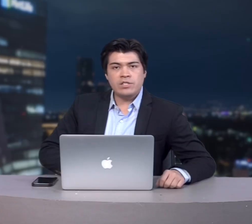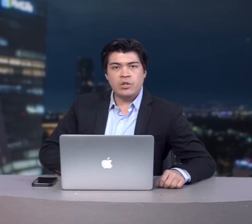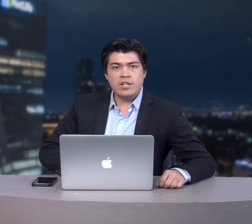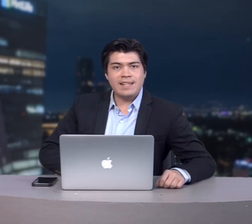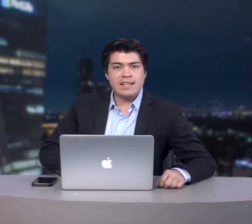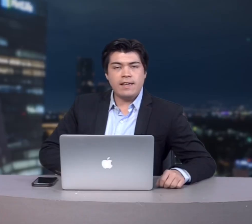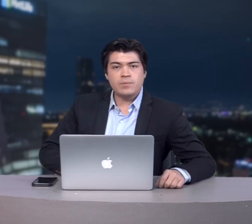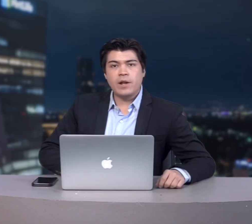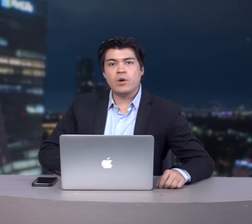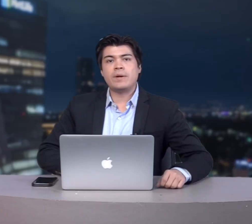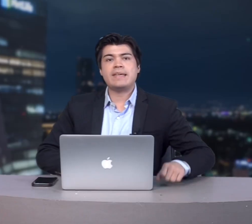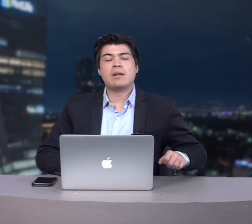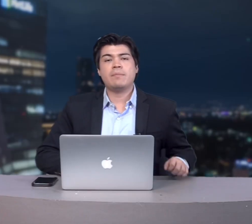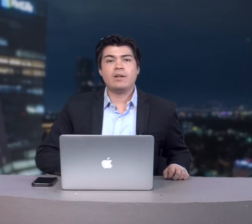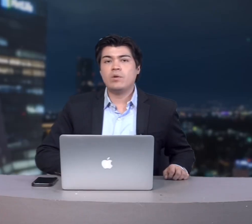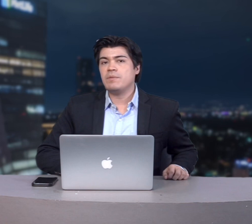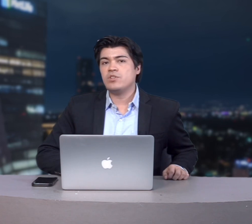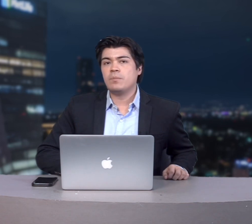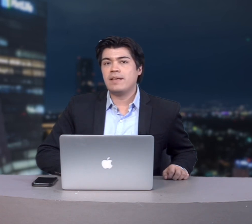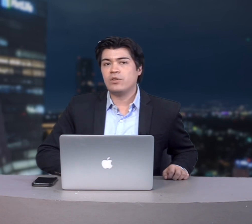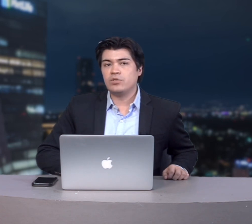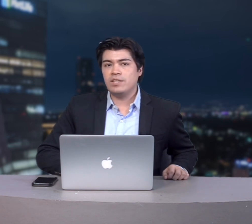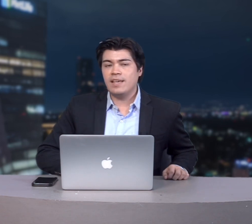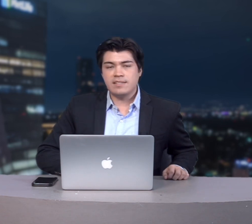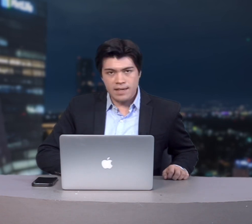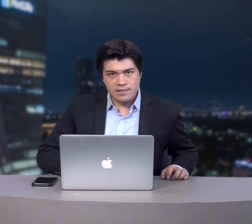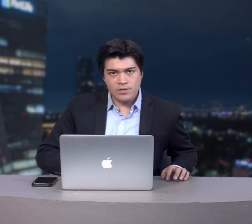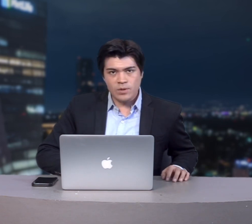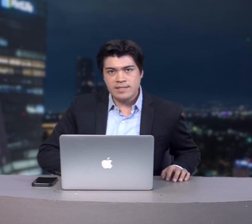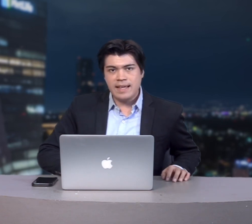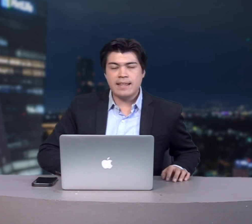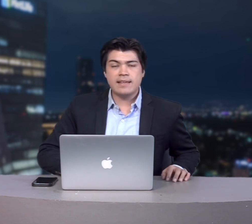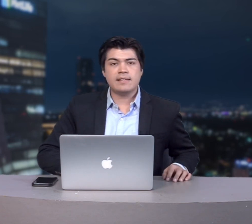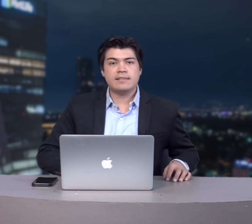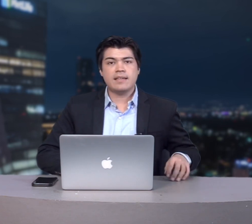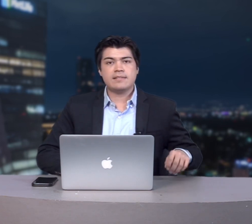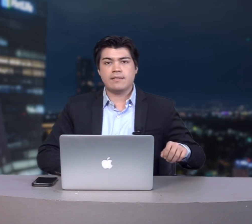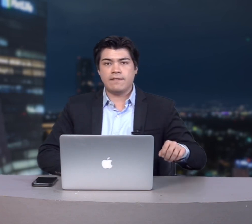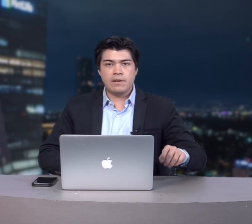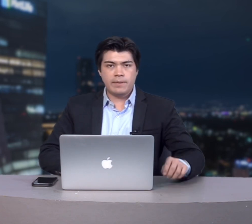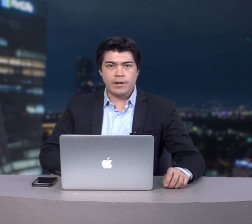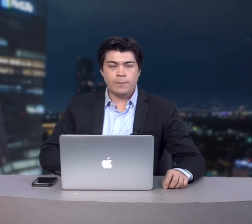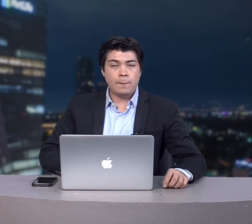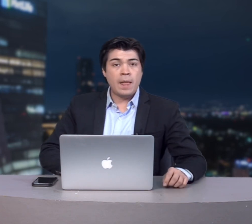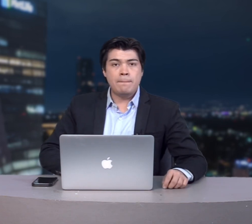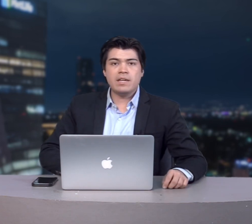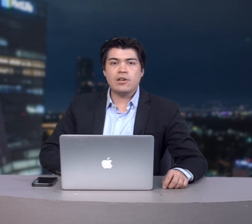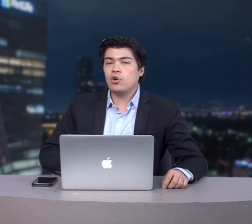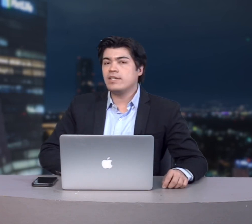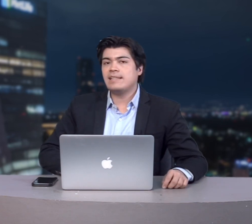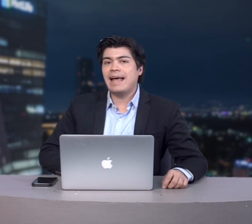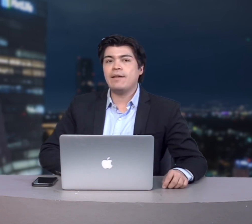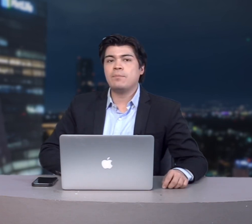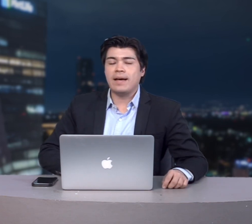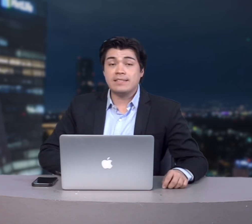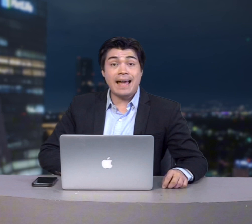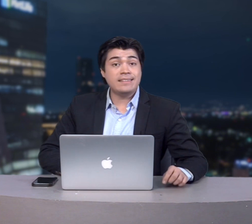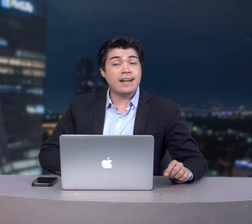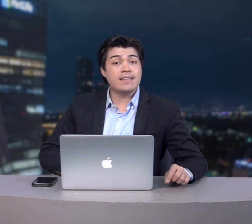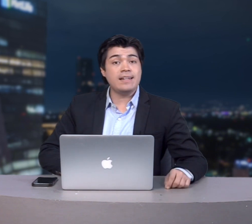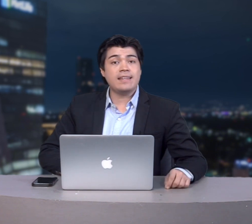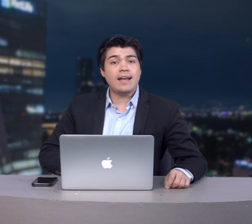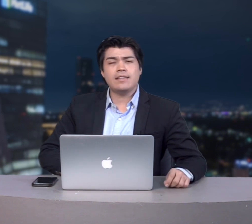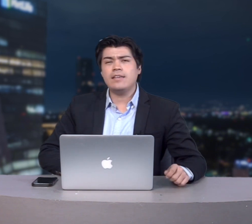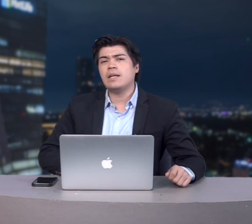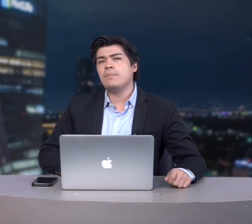Qué tal Buenas noches gracias por acompañarme en una emisión más de noticias Estas son las diarias del 13 de febrero México está en paz